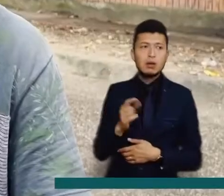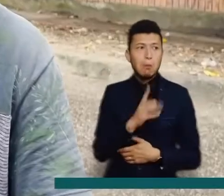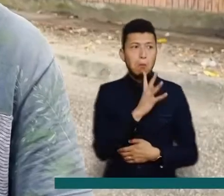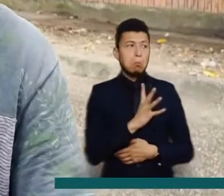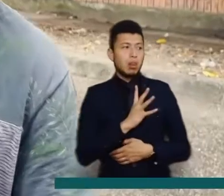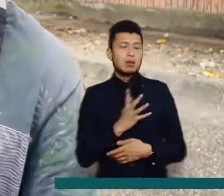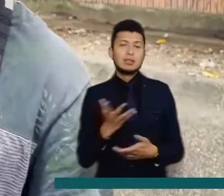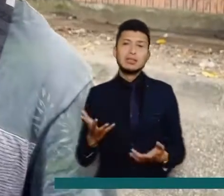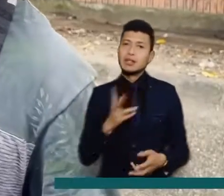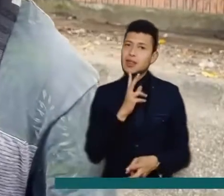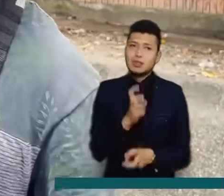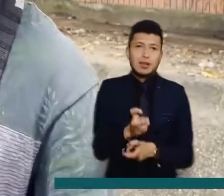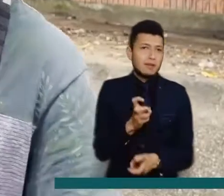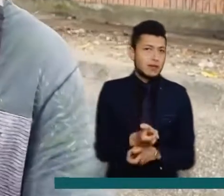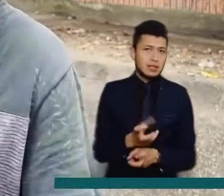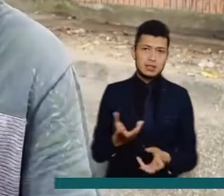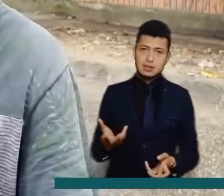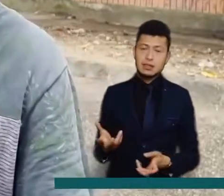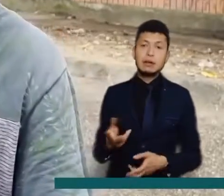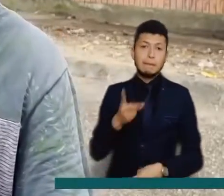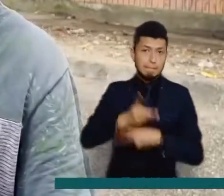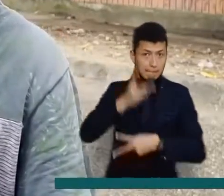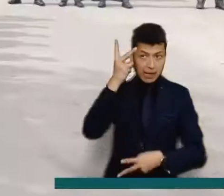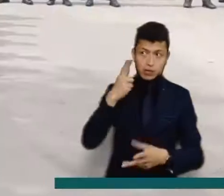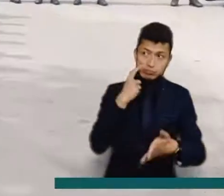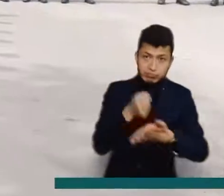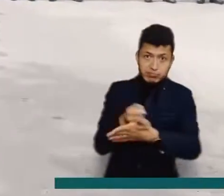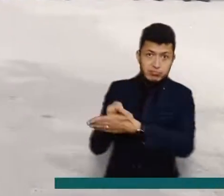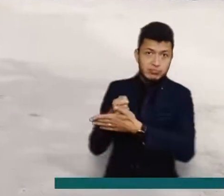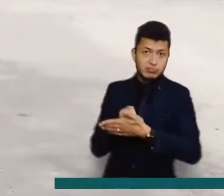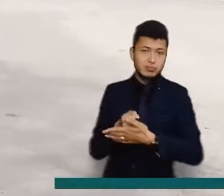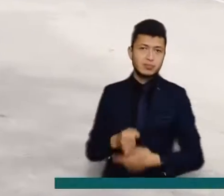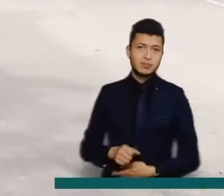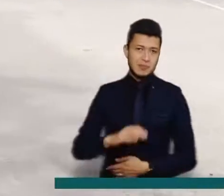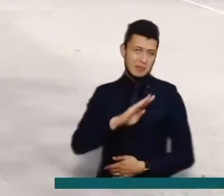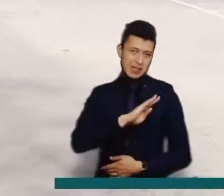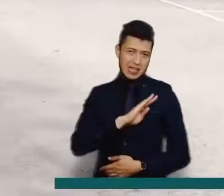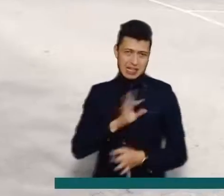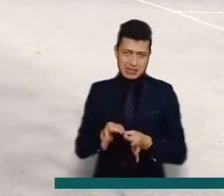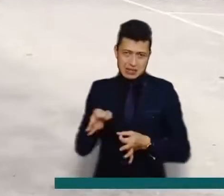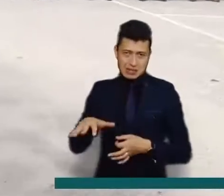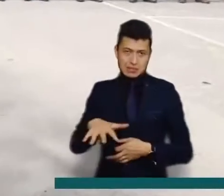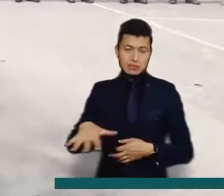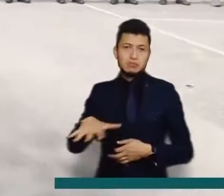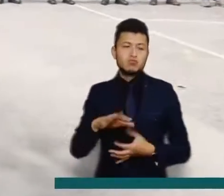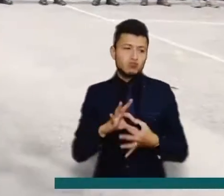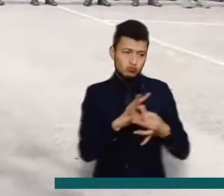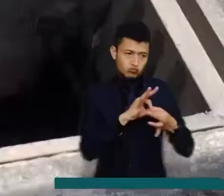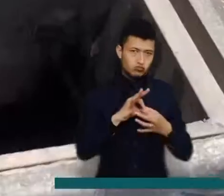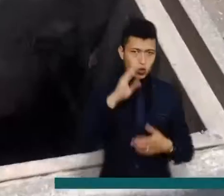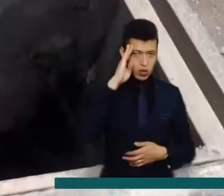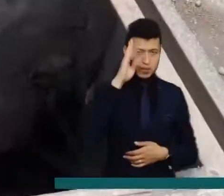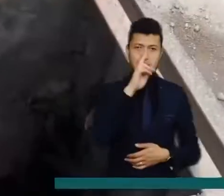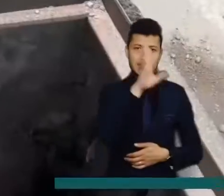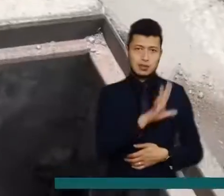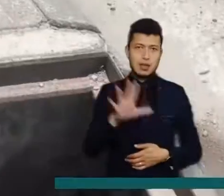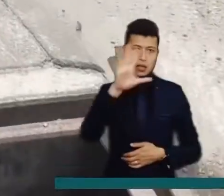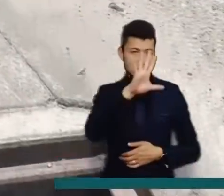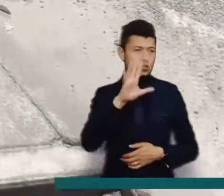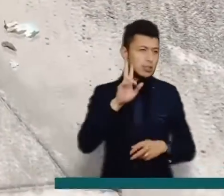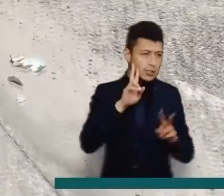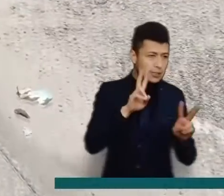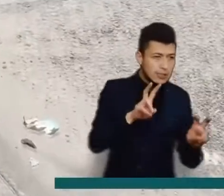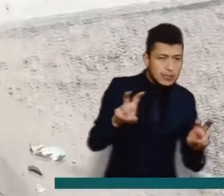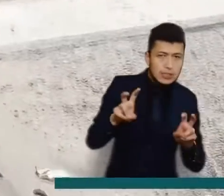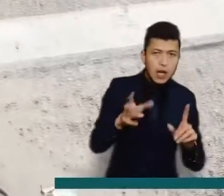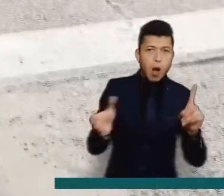porque es peligroso porque puede ocasionar muchos accidentes, ¿no? La administración municipal está trabajando de la mano con la Policía Nacional para